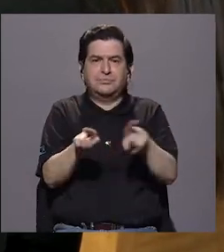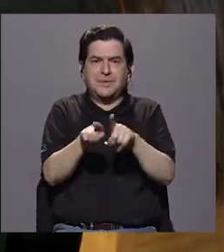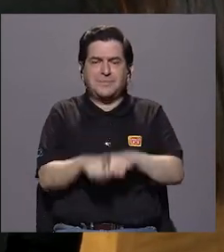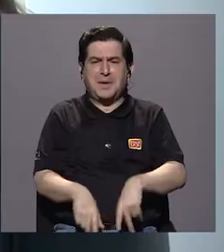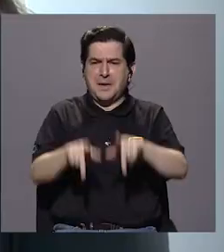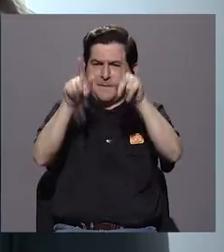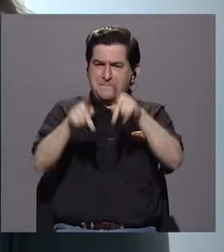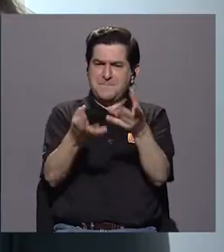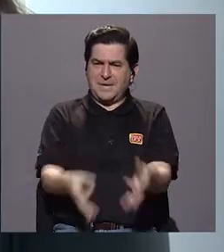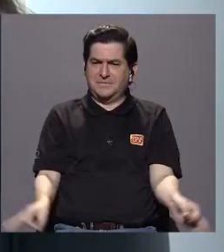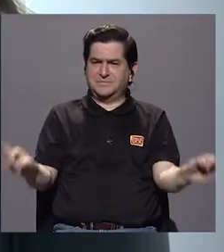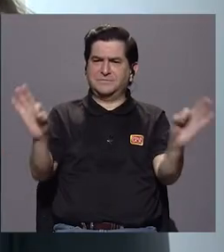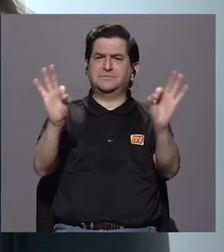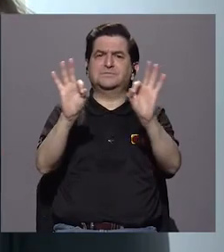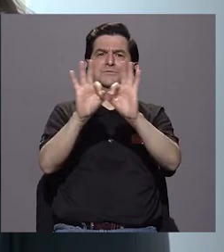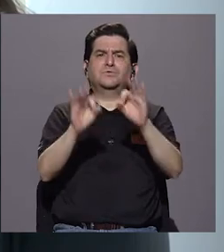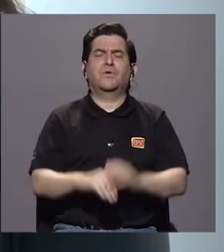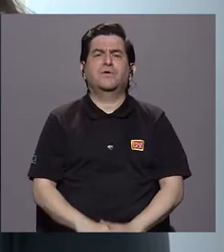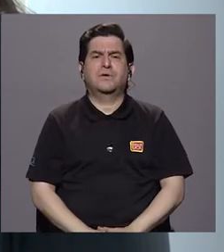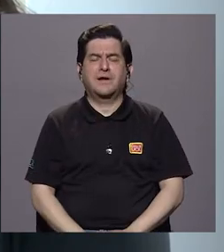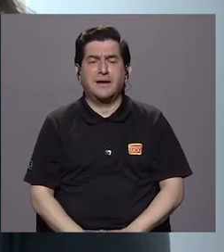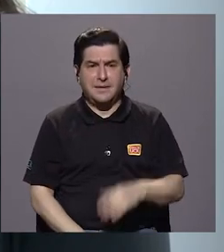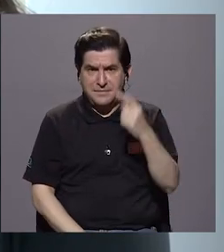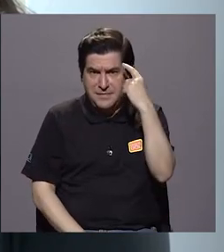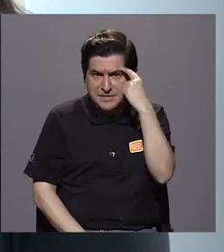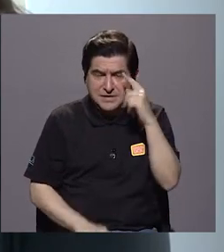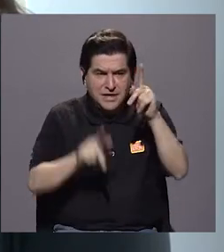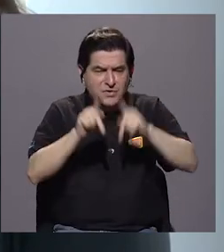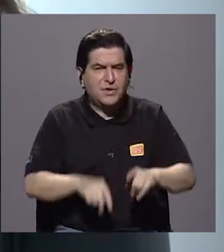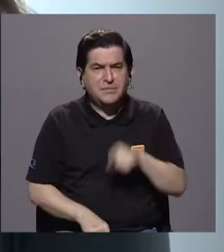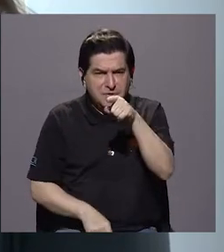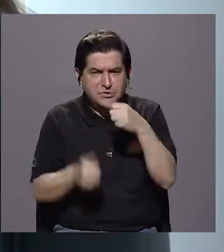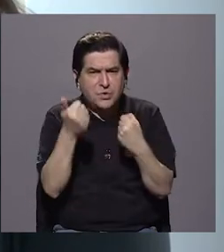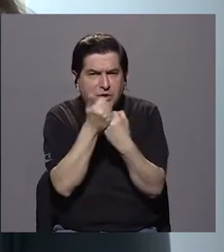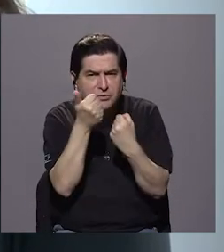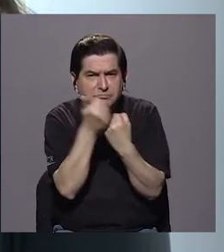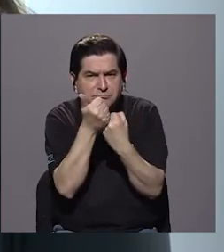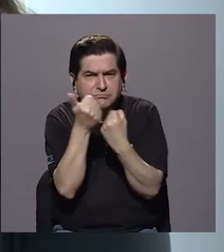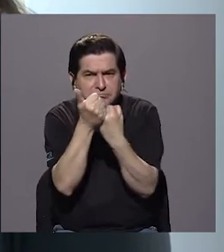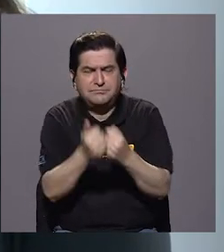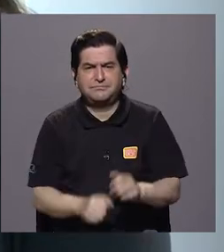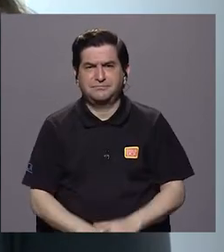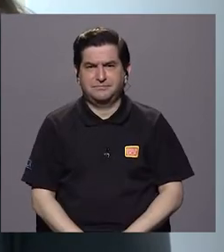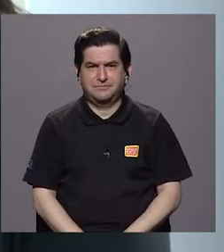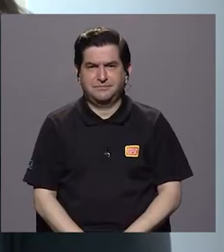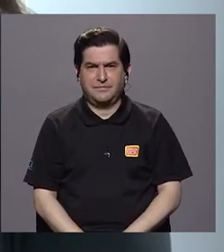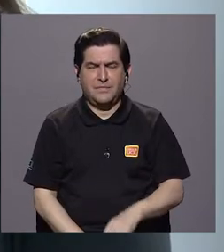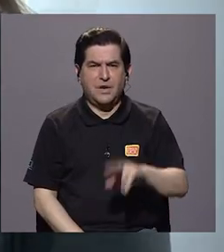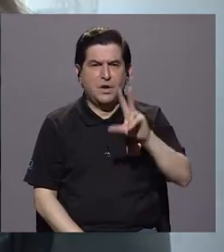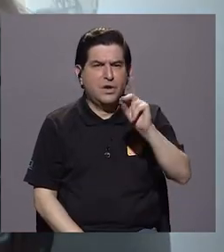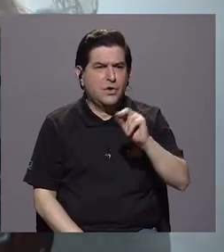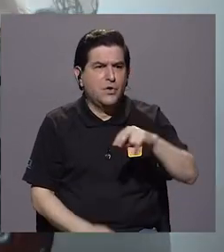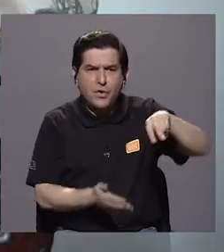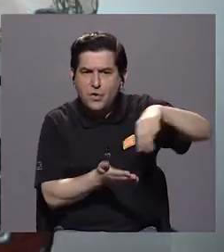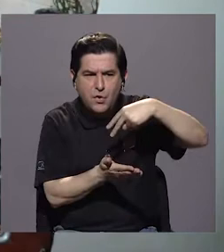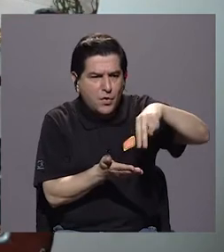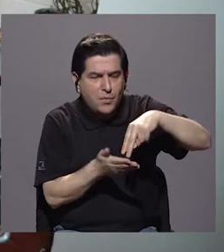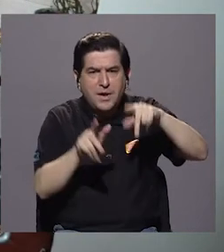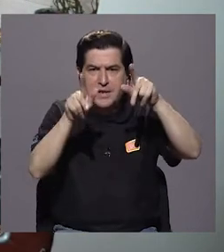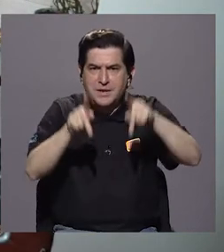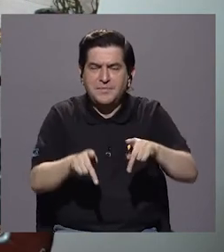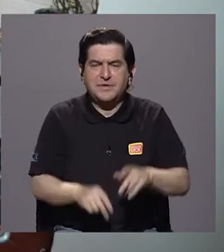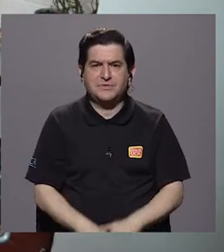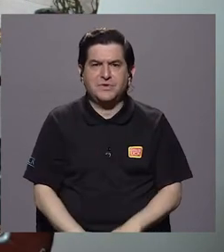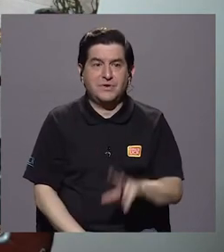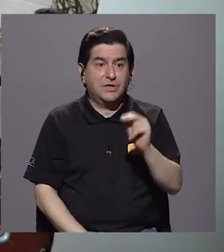figura muy importante para personas que le empezaron a seguir. Y que, a ver, no había un baile en el que no quisieran que